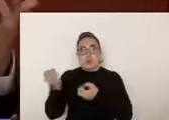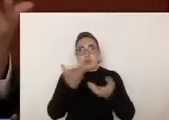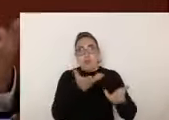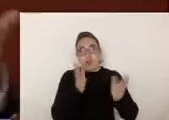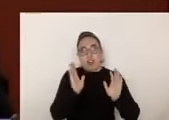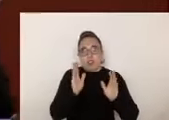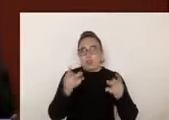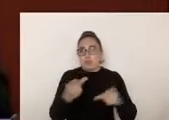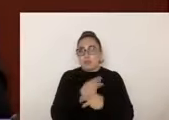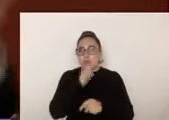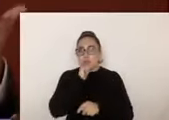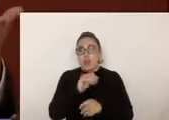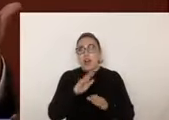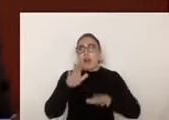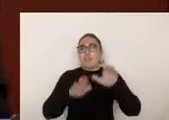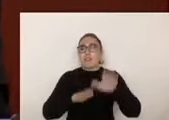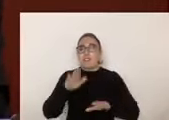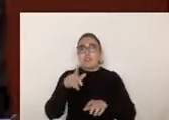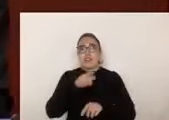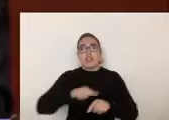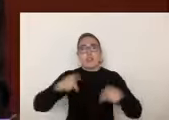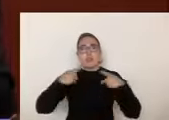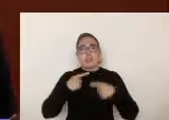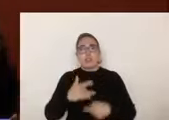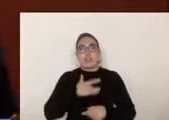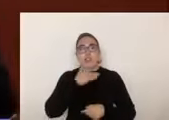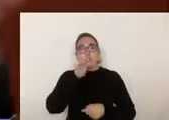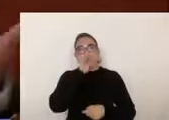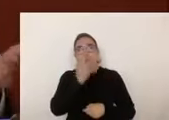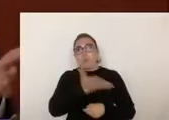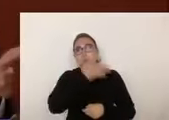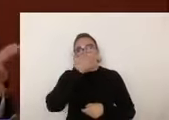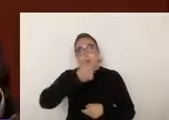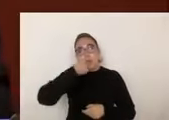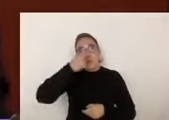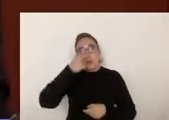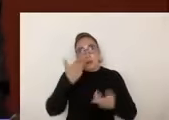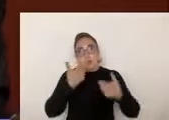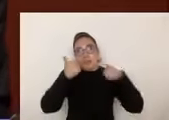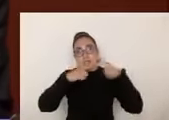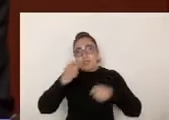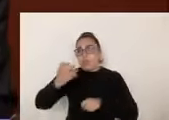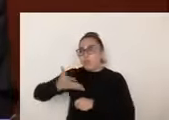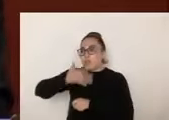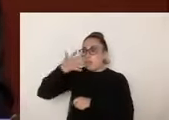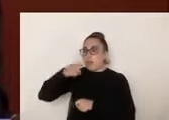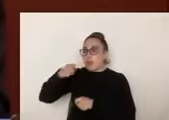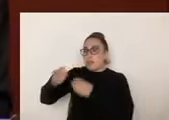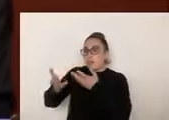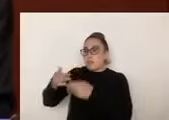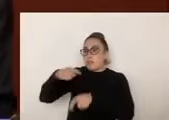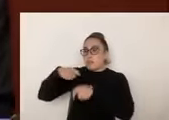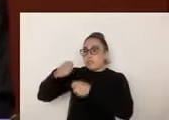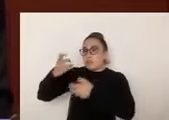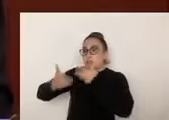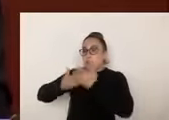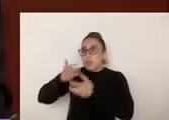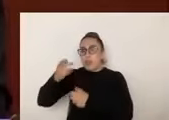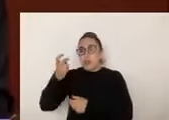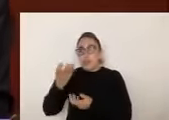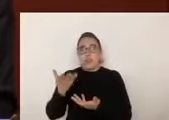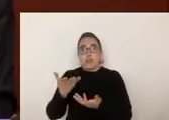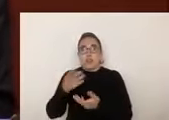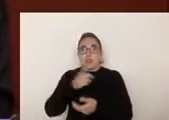decisiones altruistas están guiadas por otras cosas, no porque huela a pastel o porque huela a caucho quemado, y sin embargo eso influye. Entonces, saber este tipo de cuestiones,